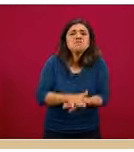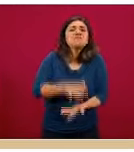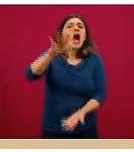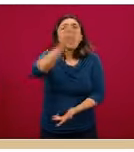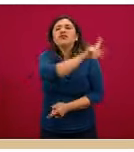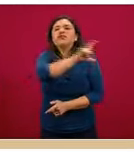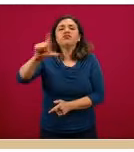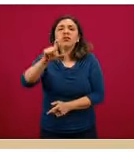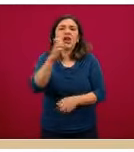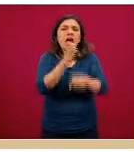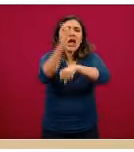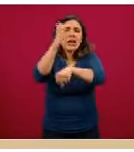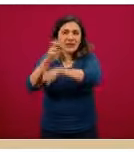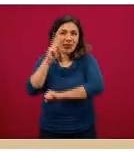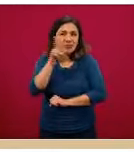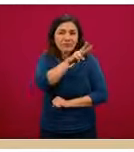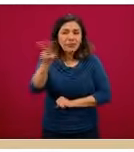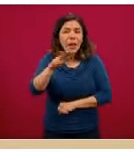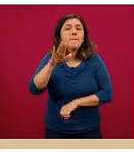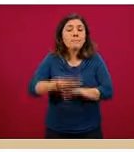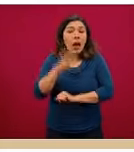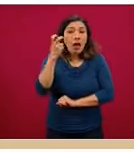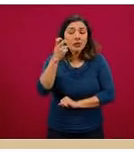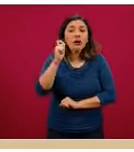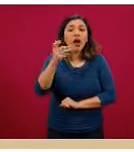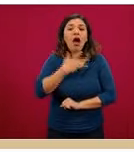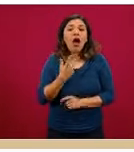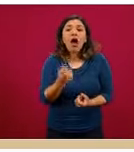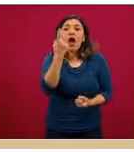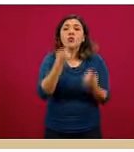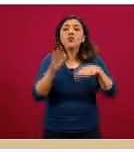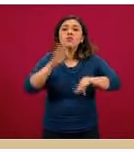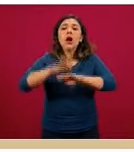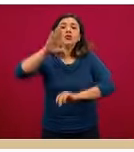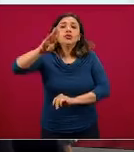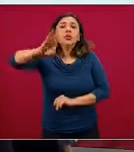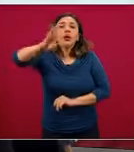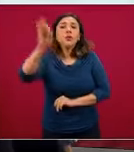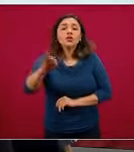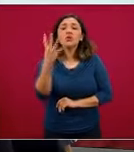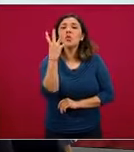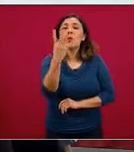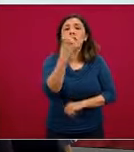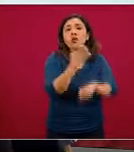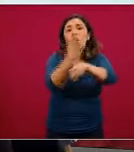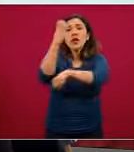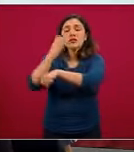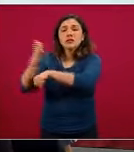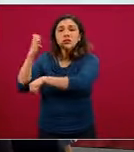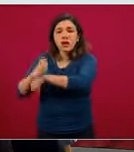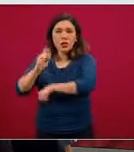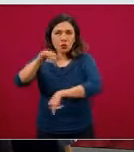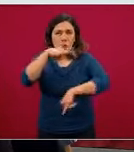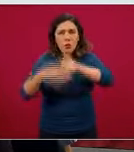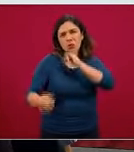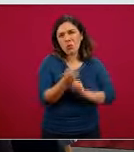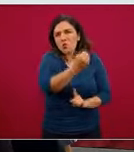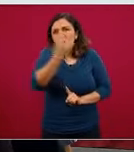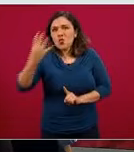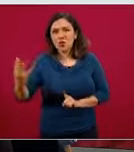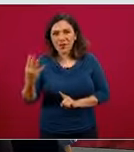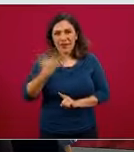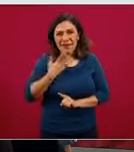entidades federativas, siendo esta inclusive por arriba del 90% en 4 entidades, que son las últimas 4 que